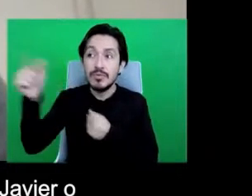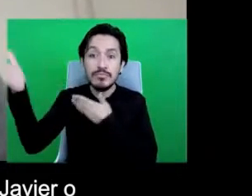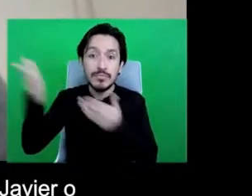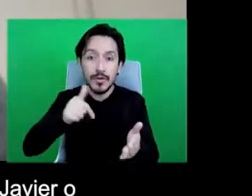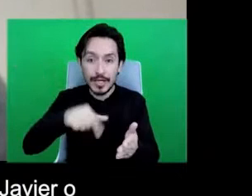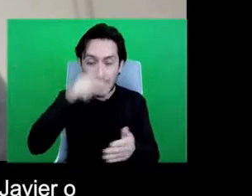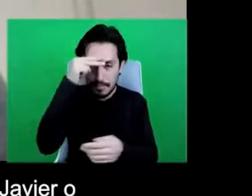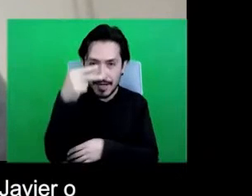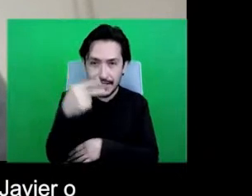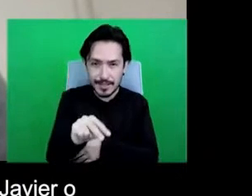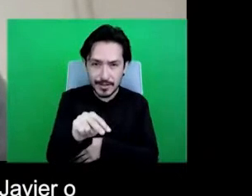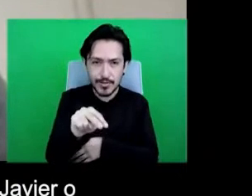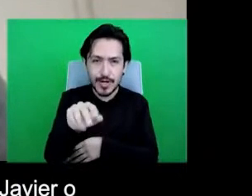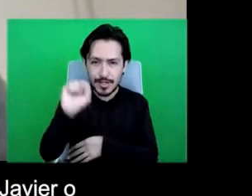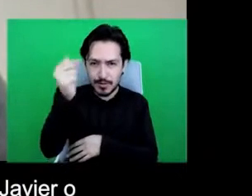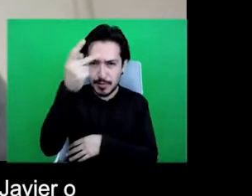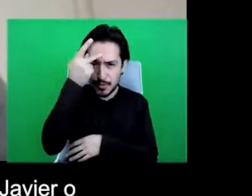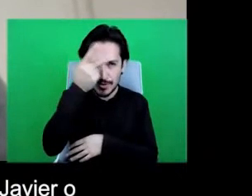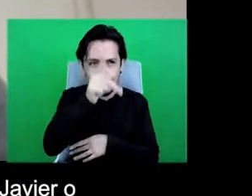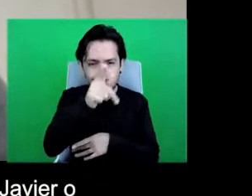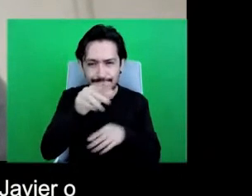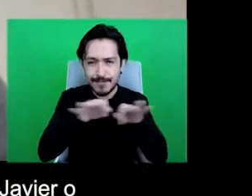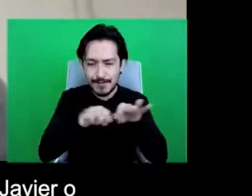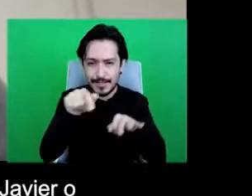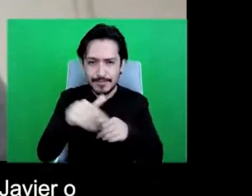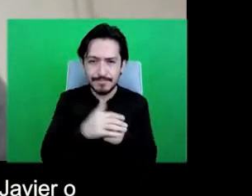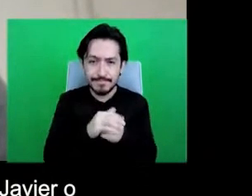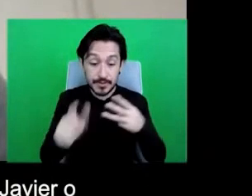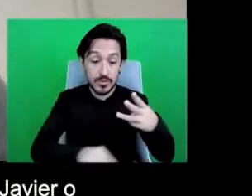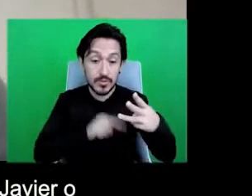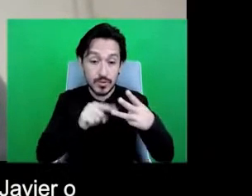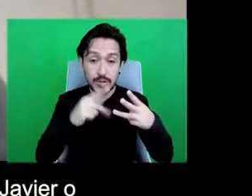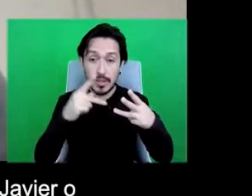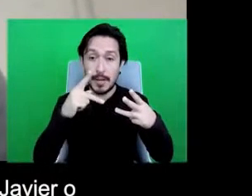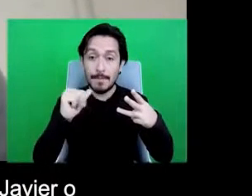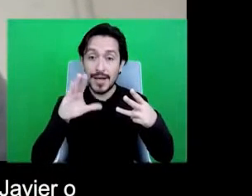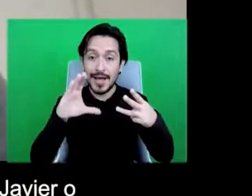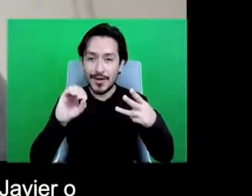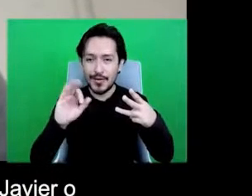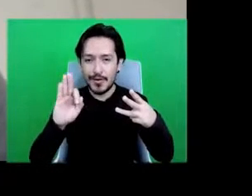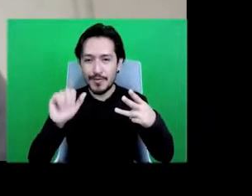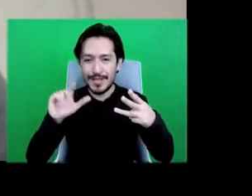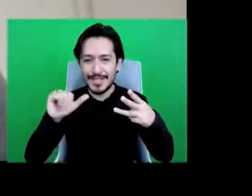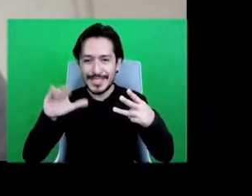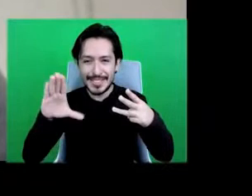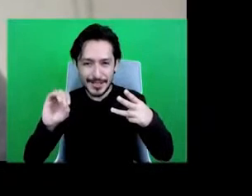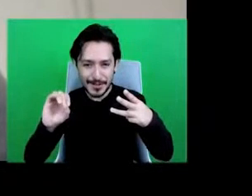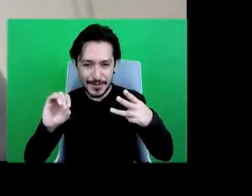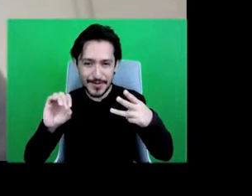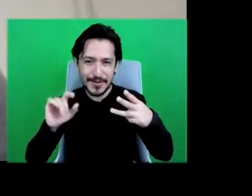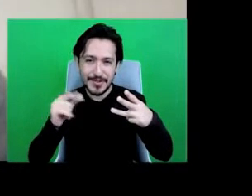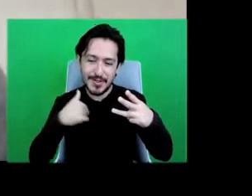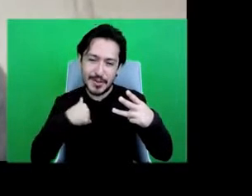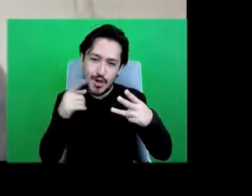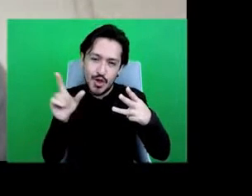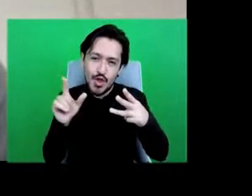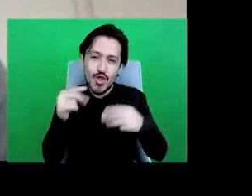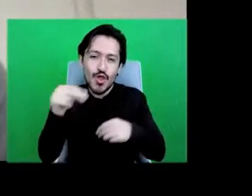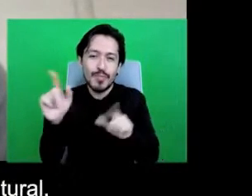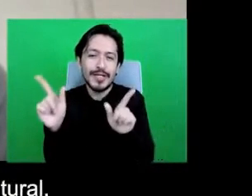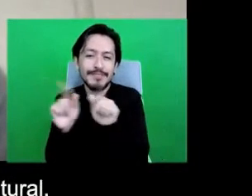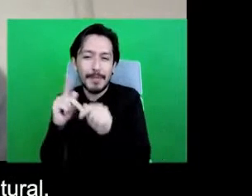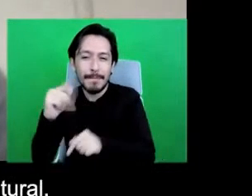Por último, y no menos importante, está Francisco Javier, o Paco, como te conocimos y como tengo el gusto de